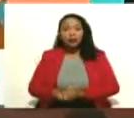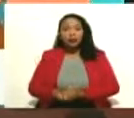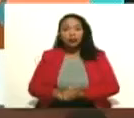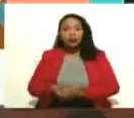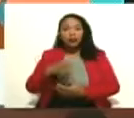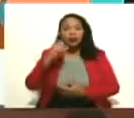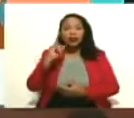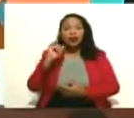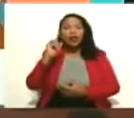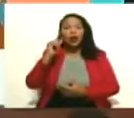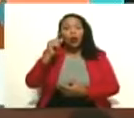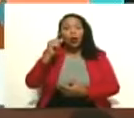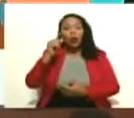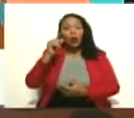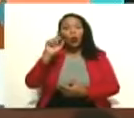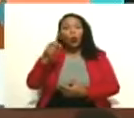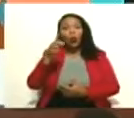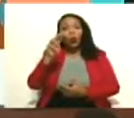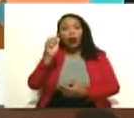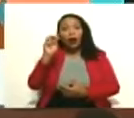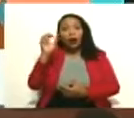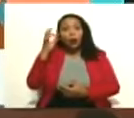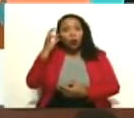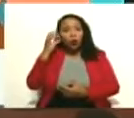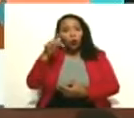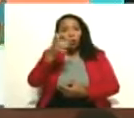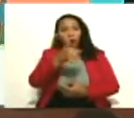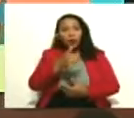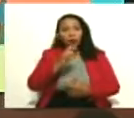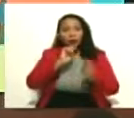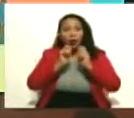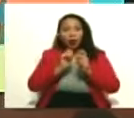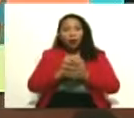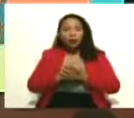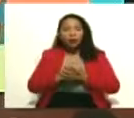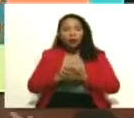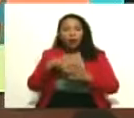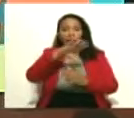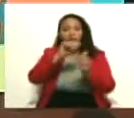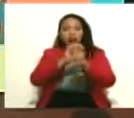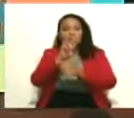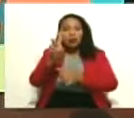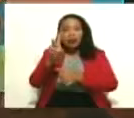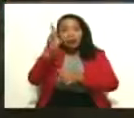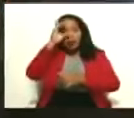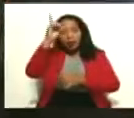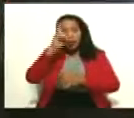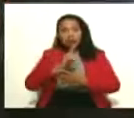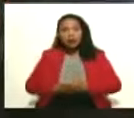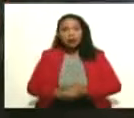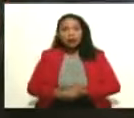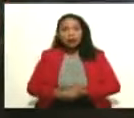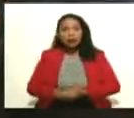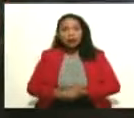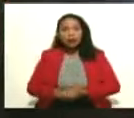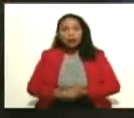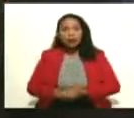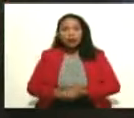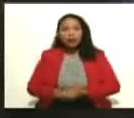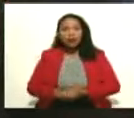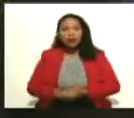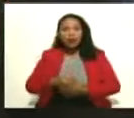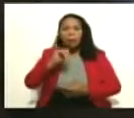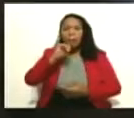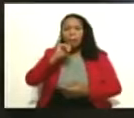Mirelvis Gutiérrez. Sí, buenas tardes. La vicepresidenta de la República, Delcy Rodríguez,